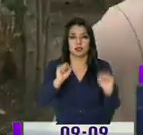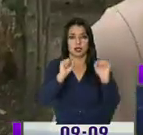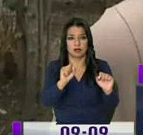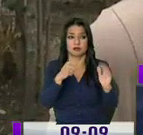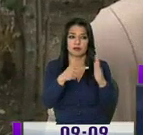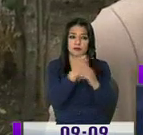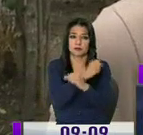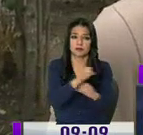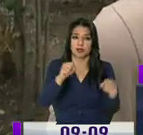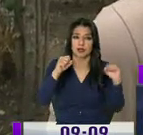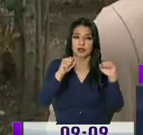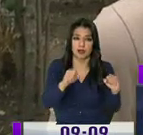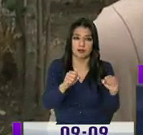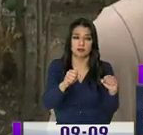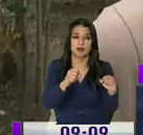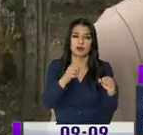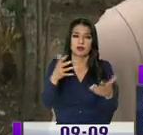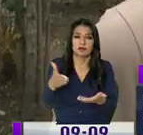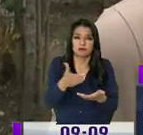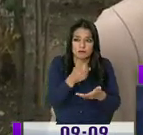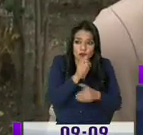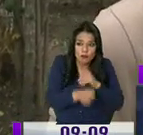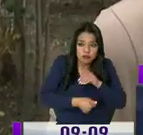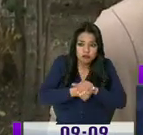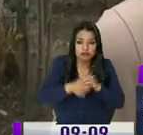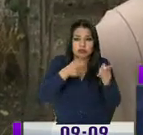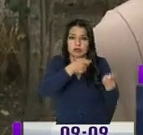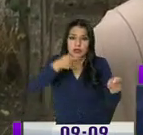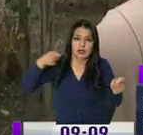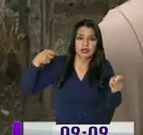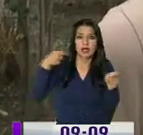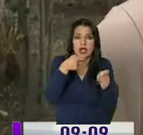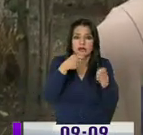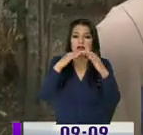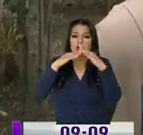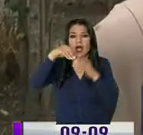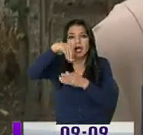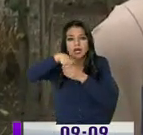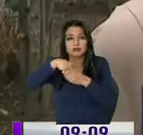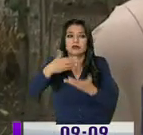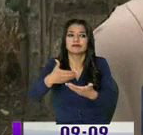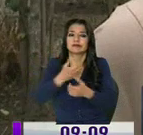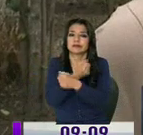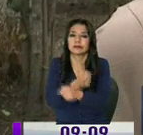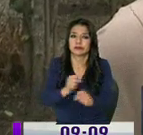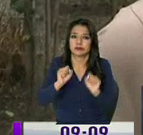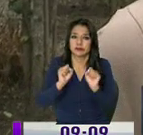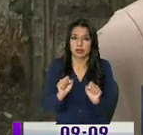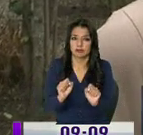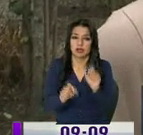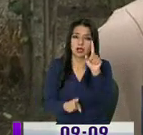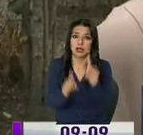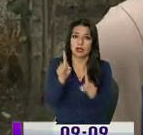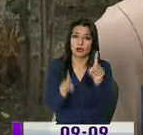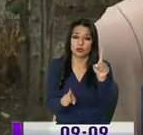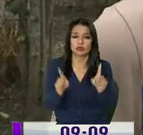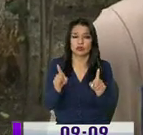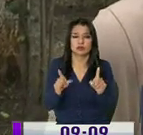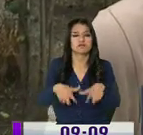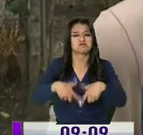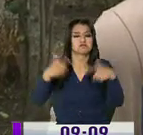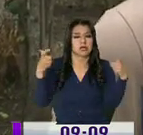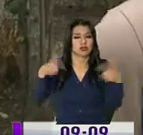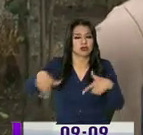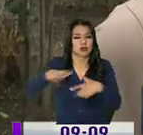sido rescatados, víctimas del tráfico, de la caza, de la mascotización. Muchos de estos animales, más bien la mayoría de los